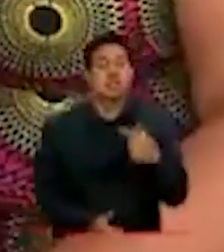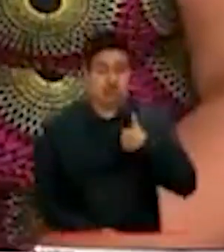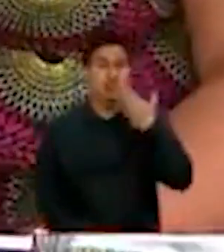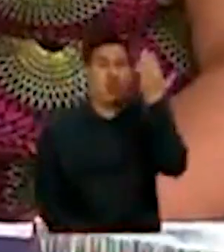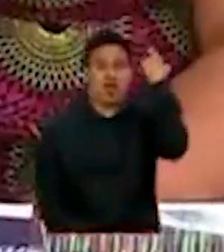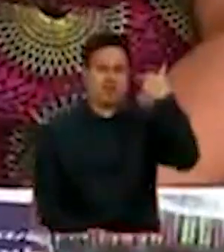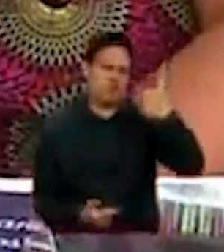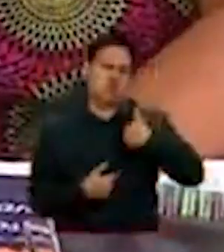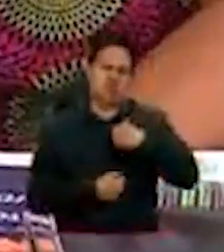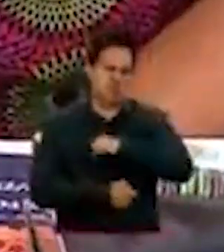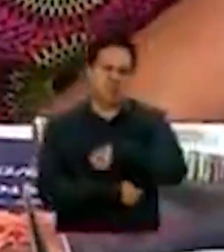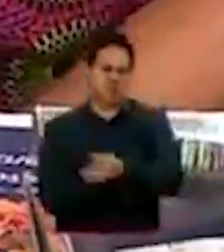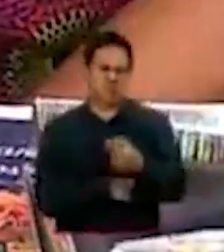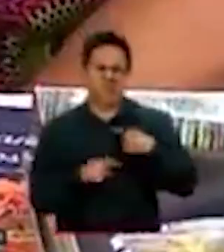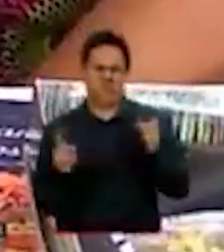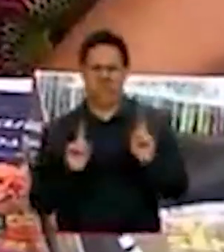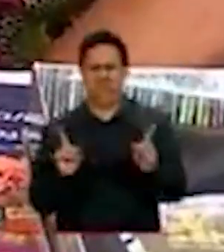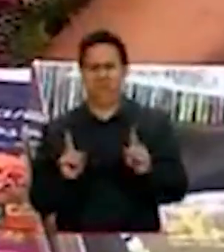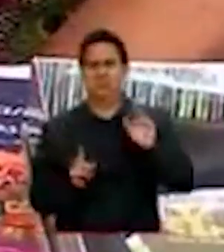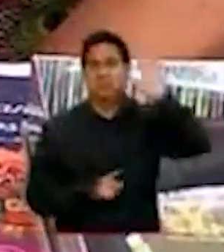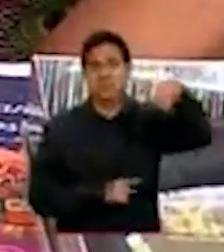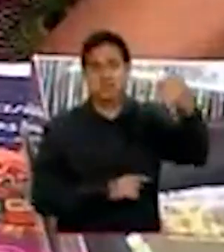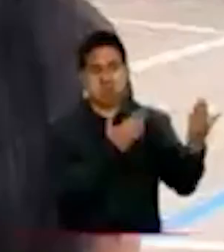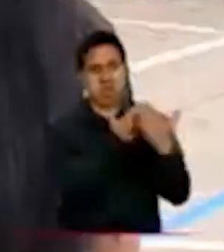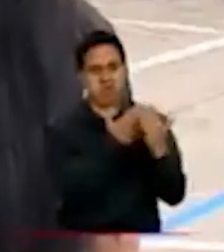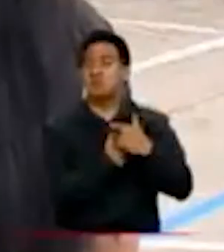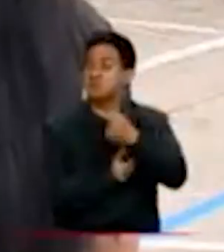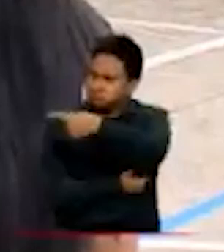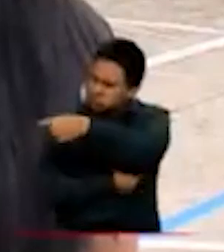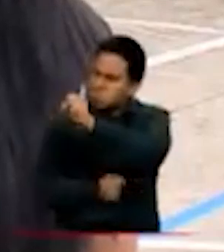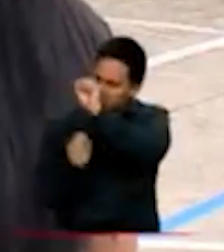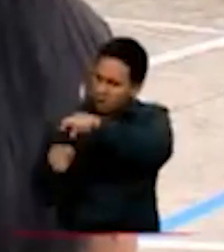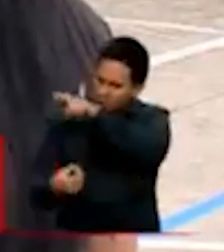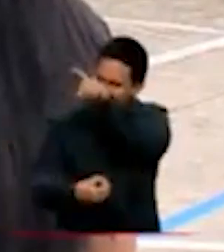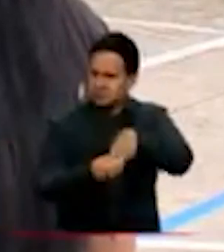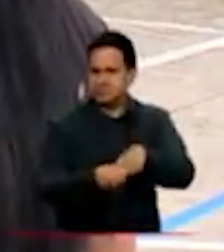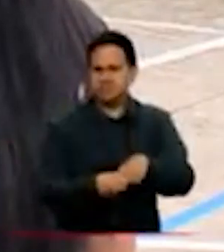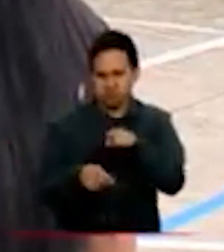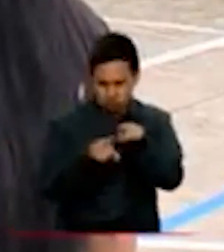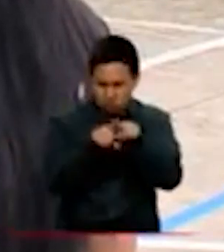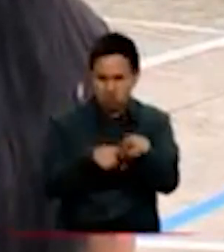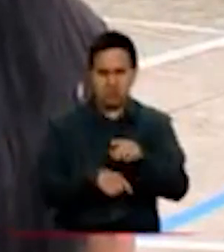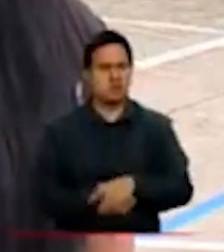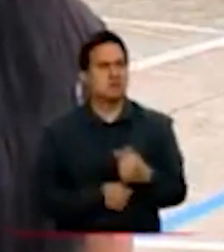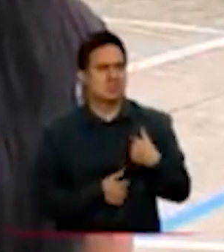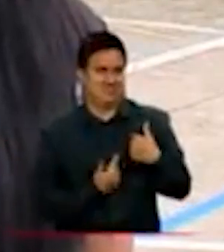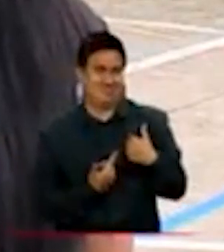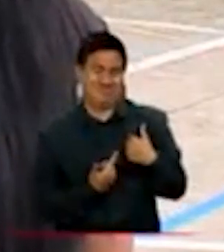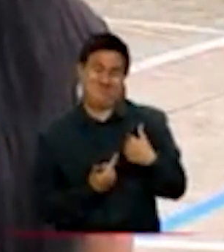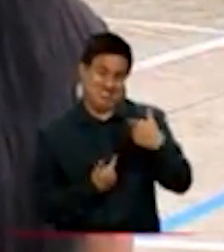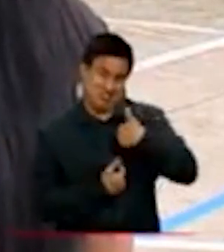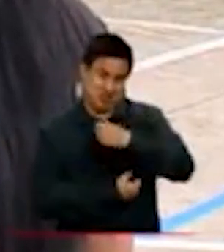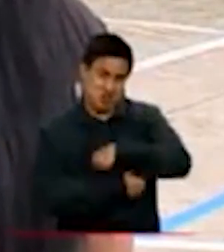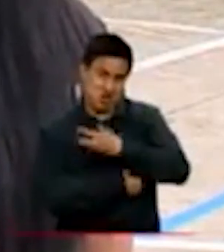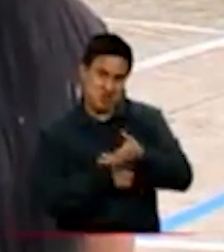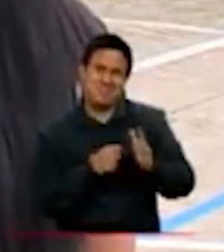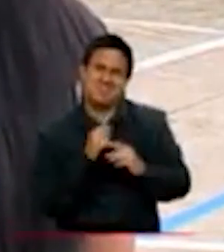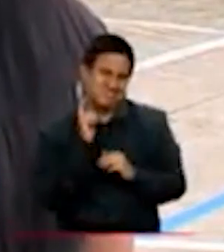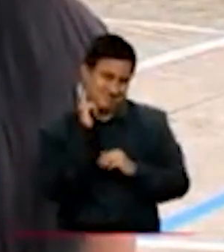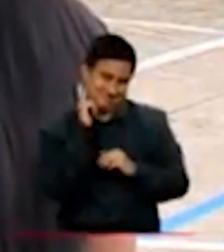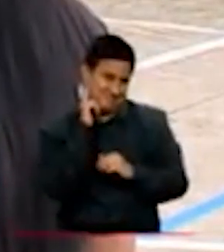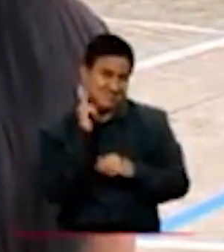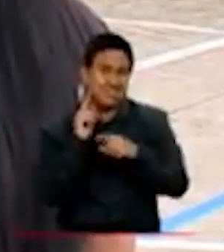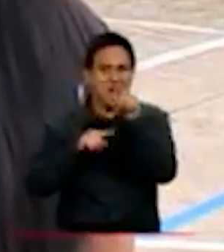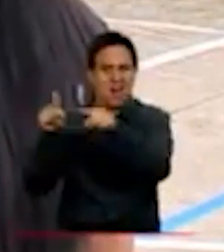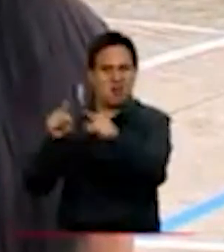mí. Entonces viene alguien y me dice, mira, hay un concurso, inscríbete. Y yo no le tenía fe a la poesía por muchas voces a mi alrededor que me decían